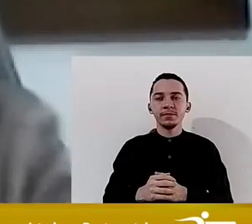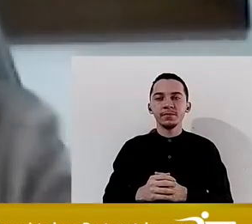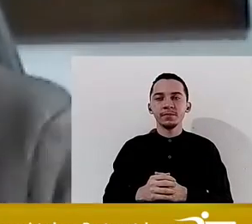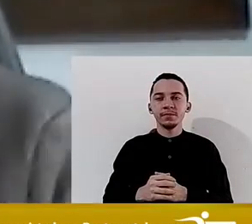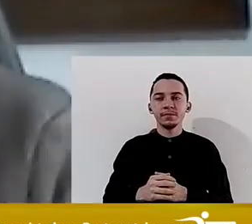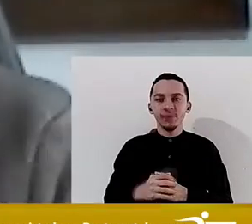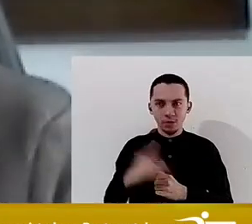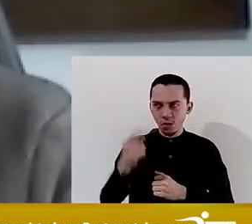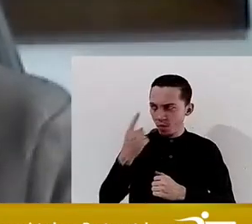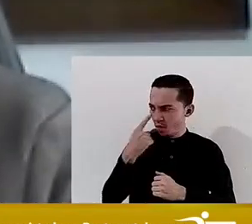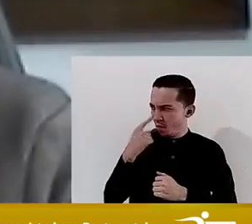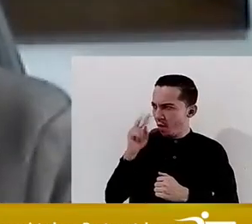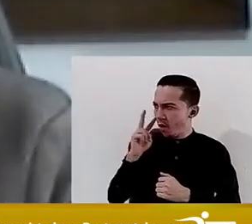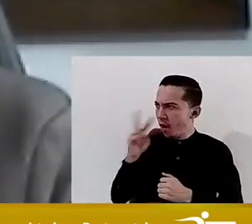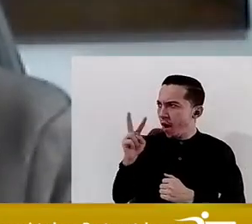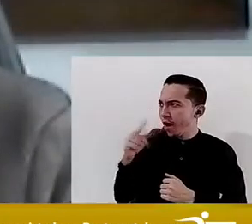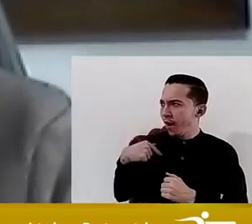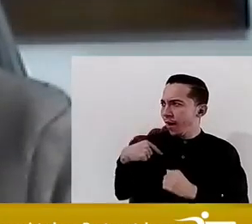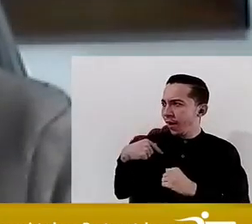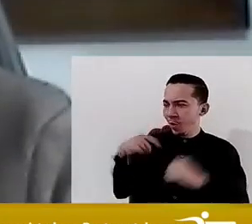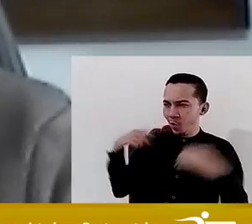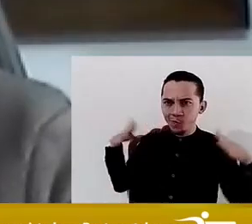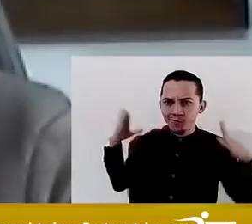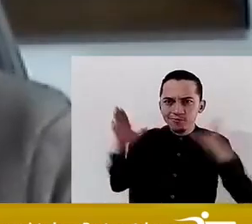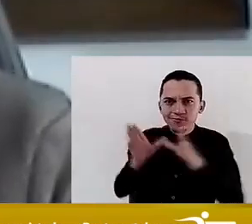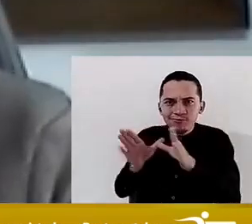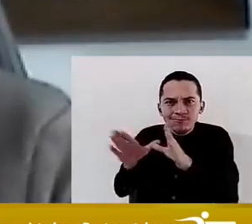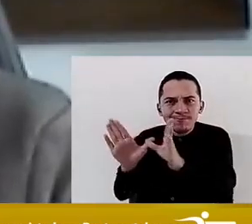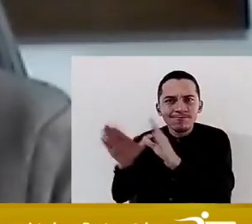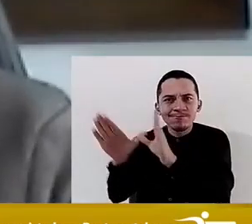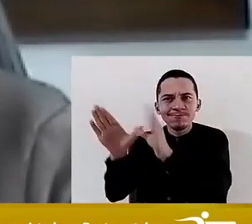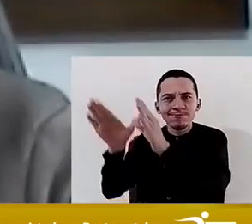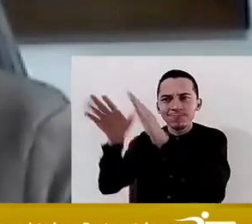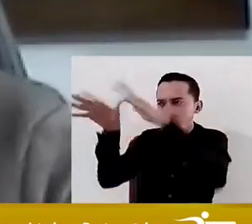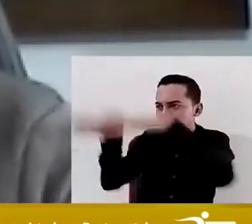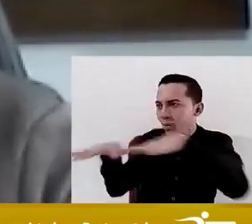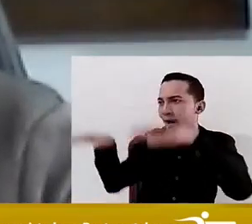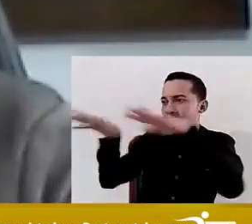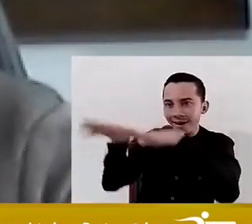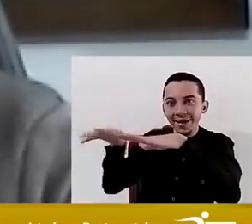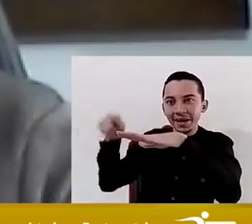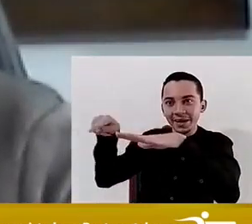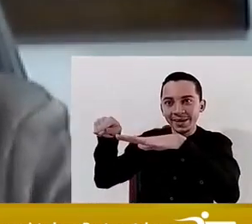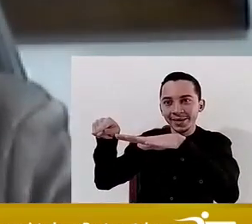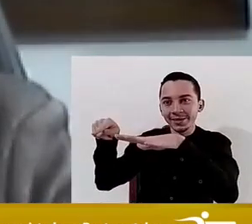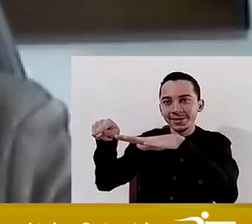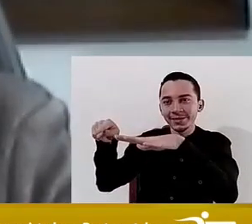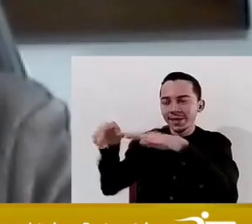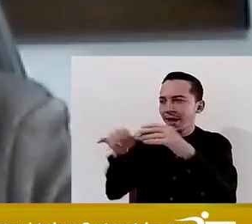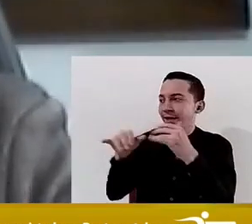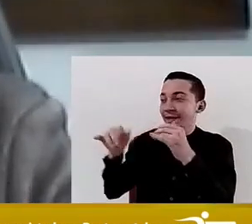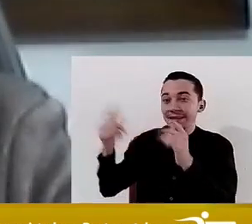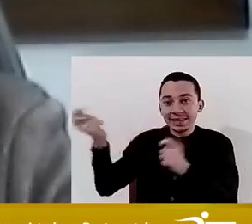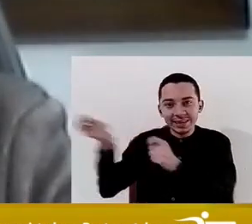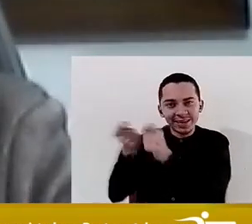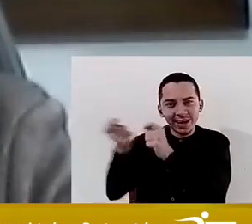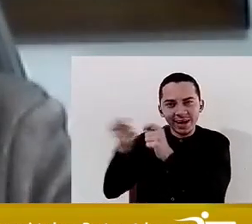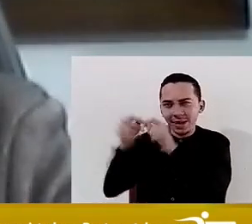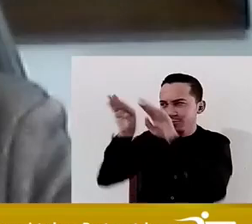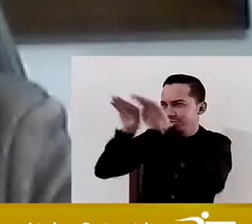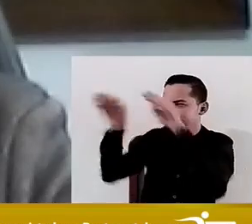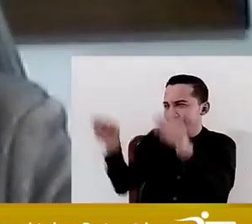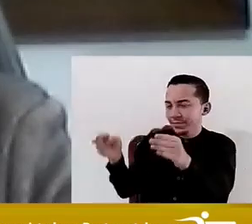encuentra dónde poner su nido y sus polluelos cerca de tus altares, oh Jehová de